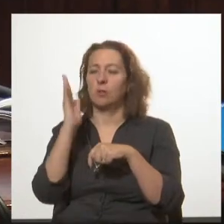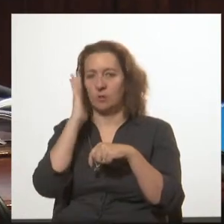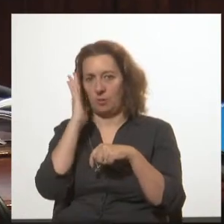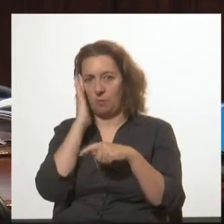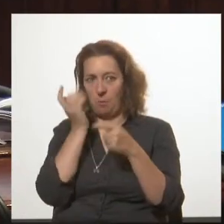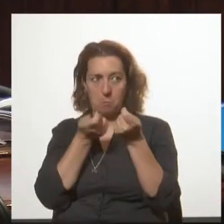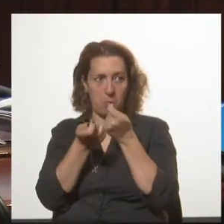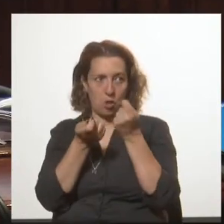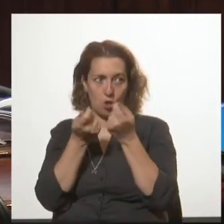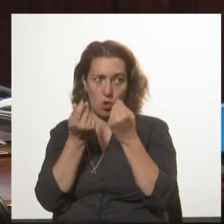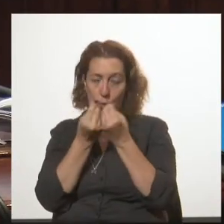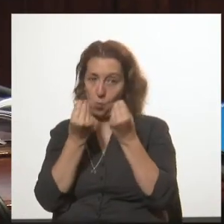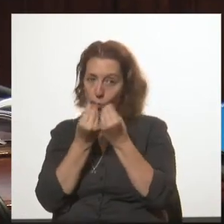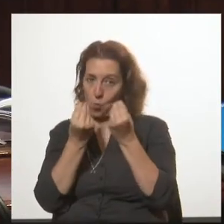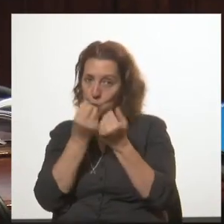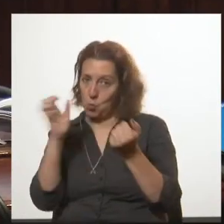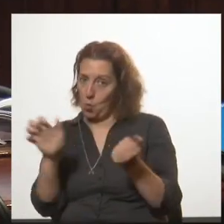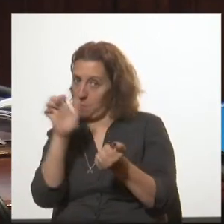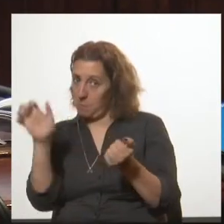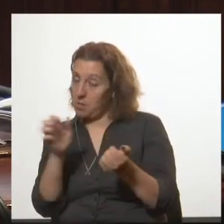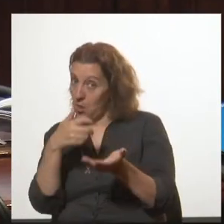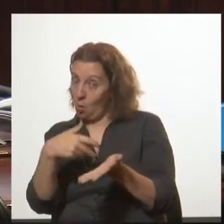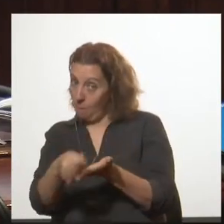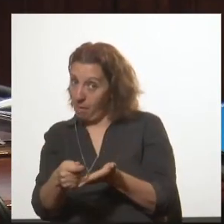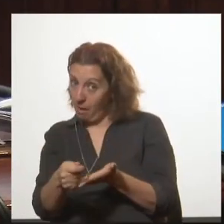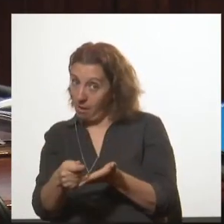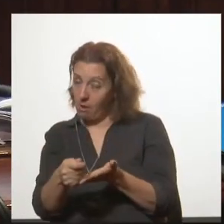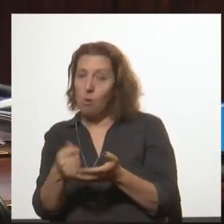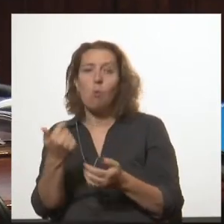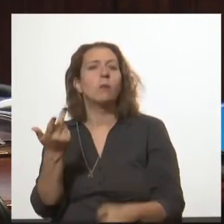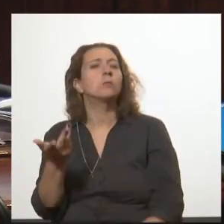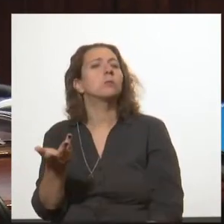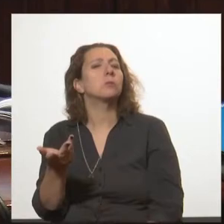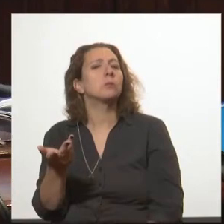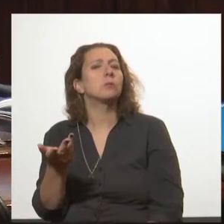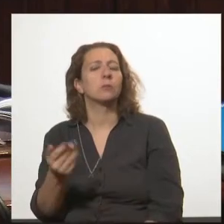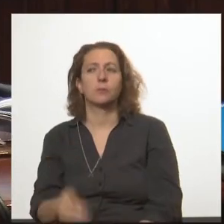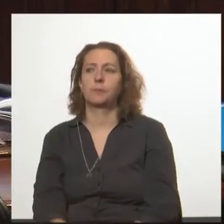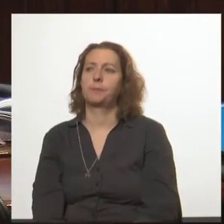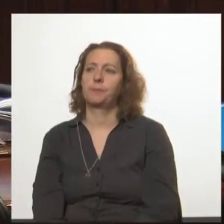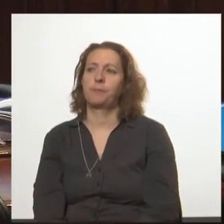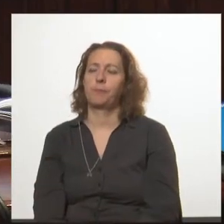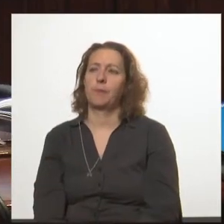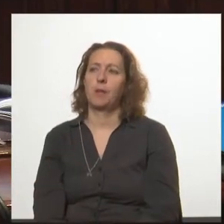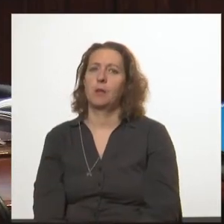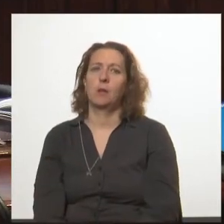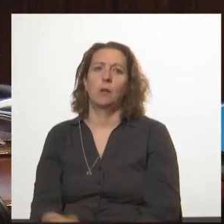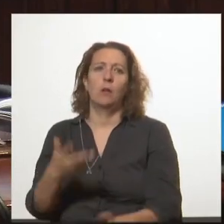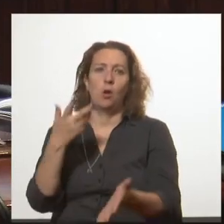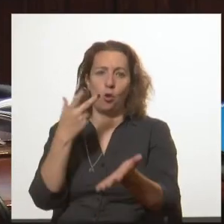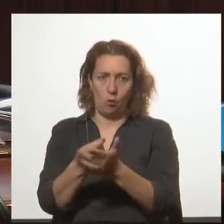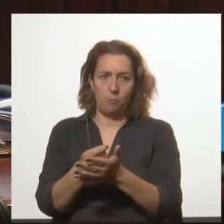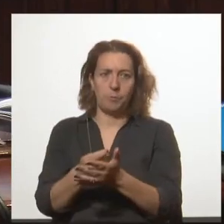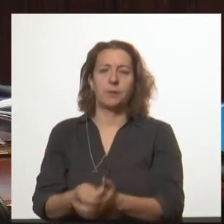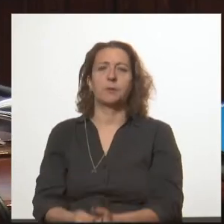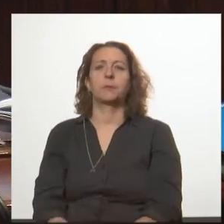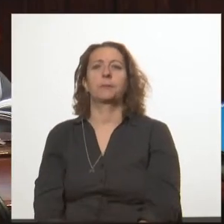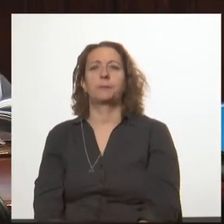presionó mucho a empresas para que nos comprarán cuantos pasemos a las compras